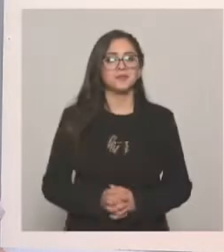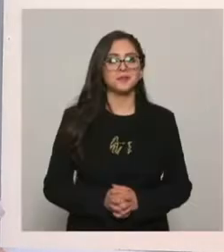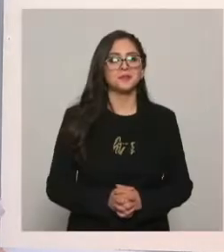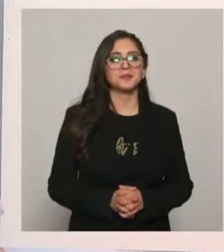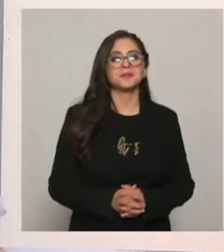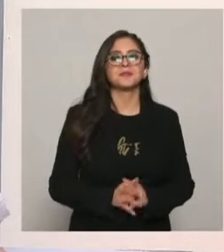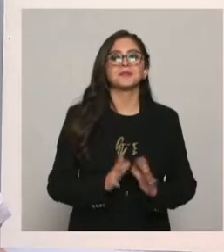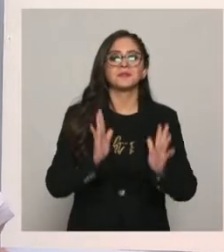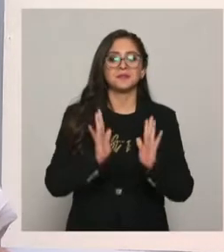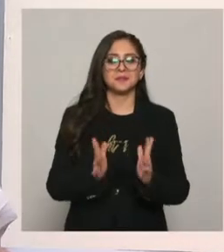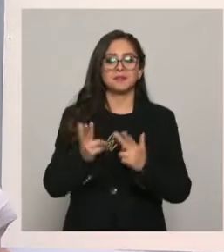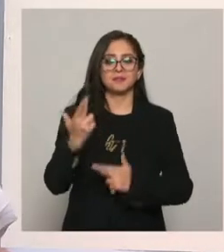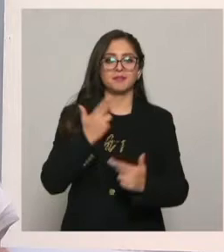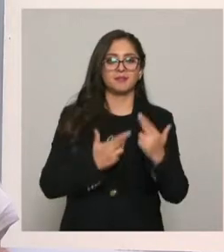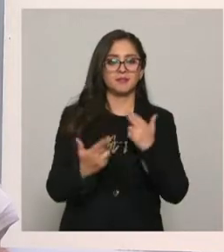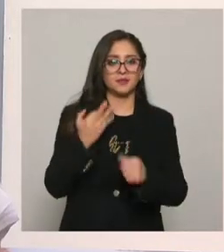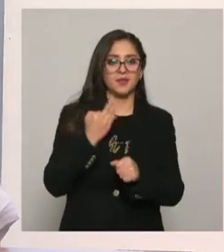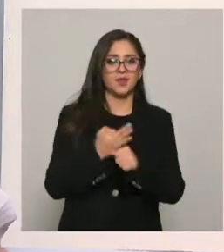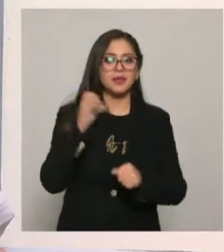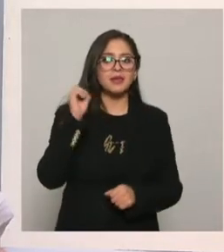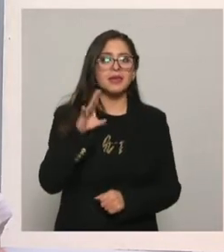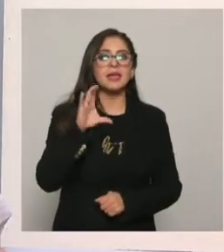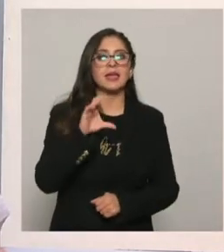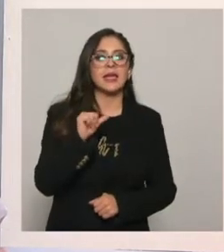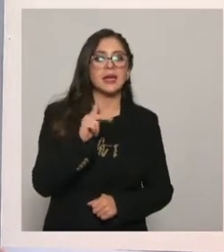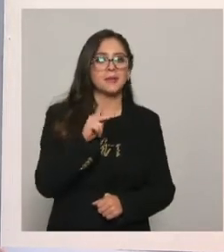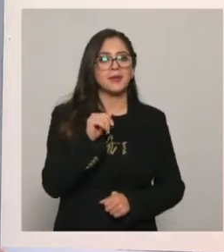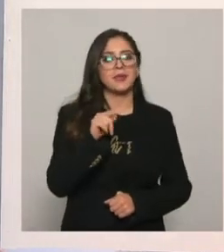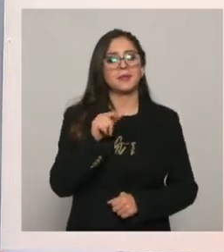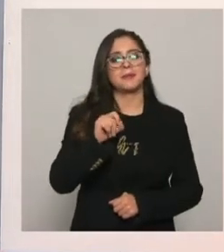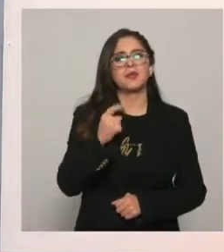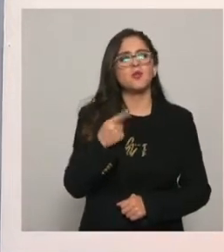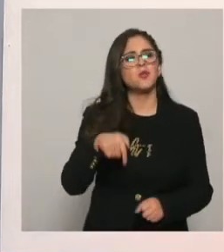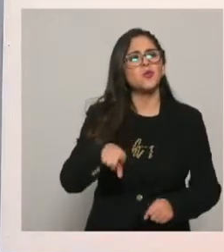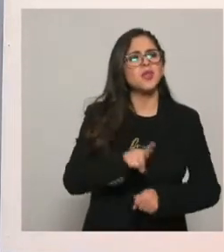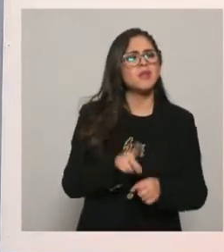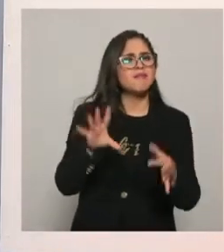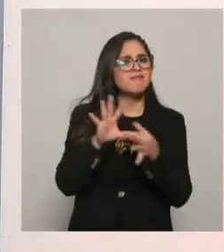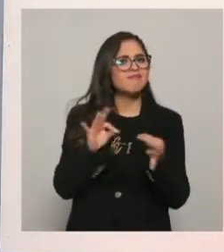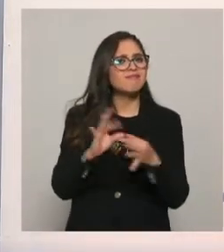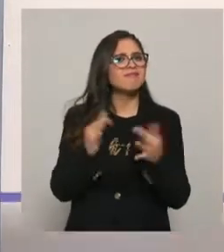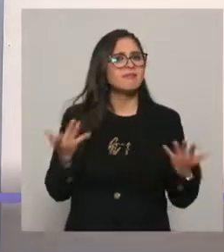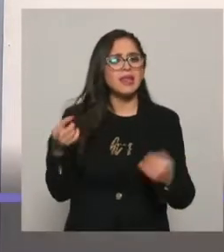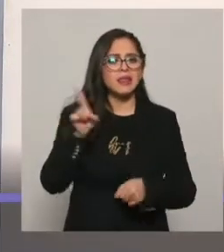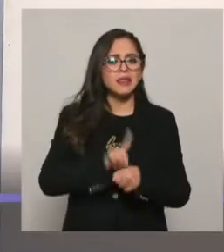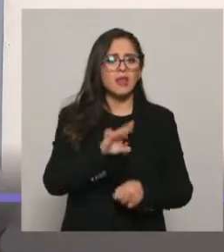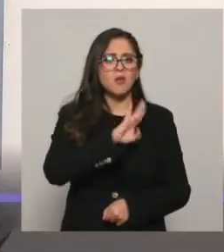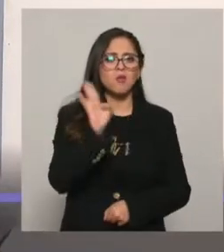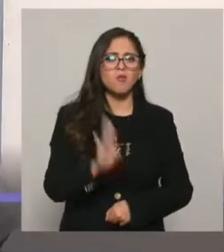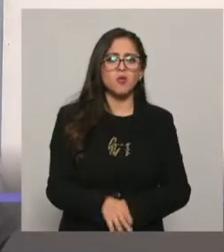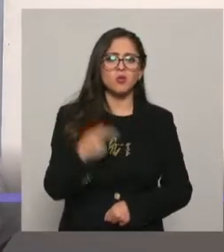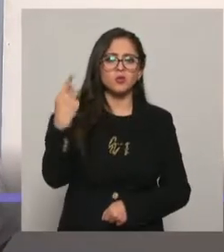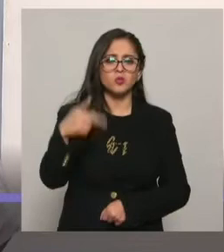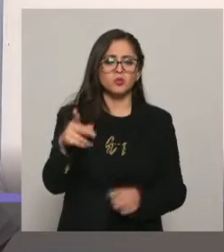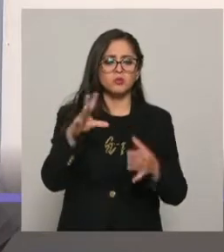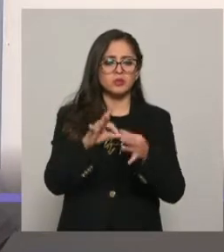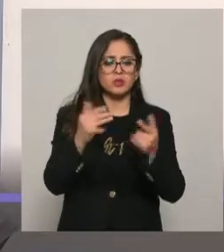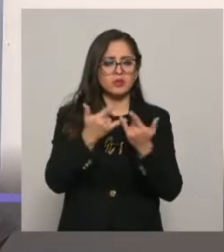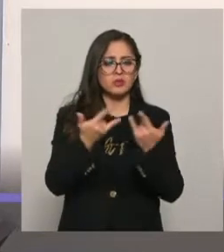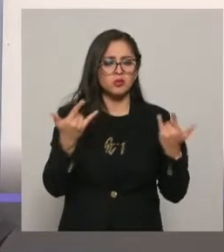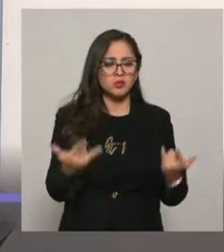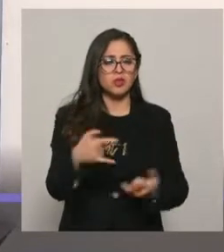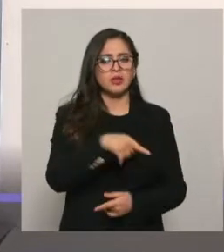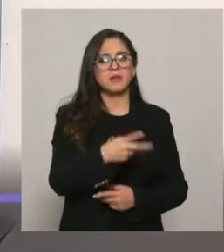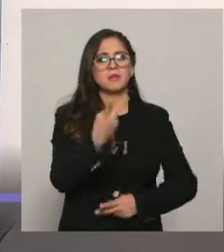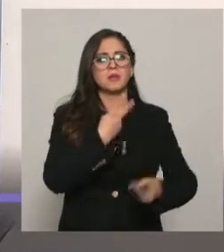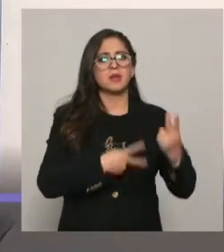Ya estamos totalmente en vivo desde los estudios de Capital 21, el tema en la mesa, el Día de Muertos desde la mirada de los cronistas, y tenemos también pues al